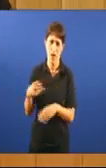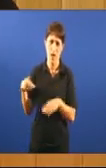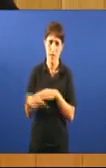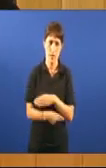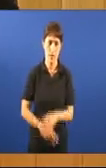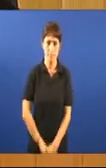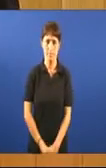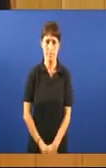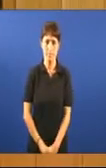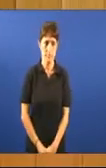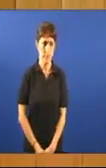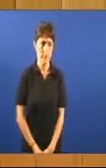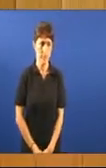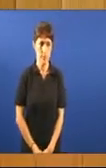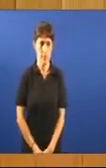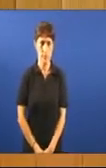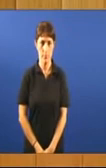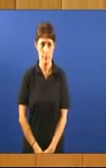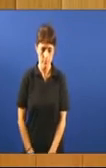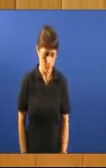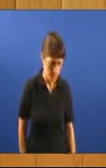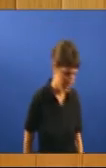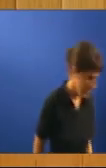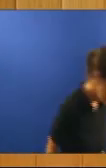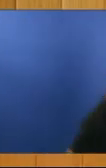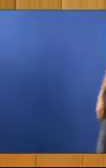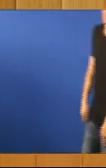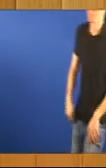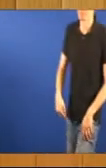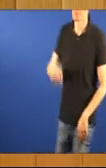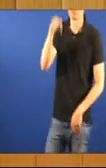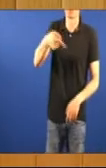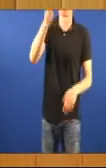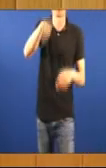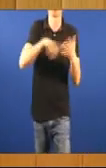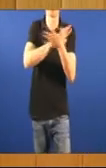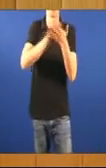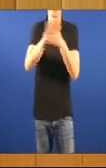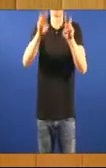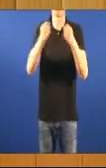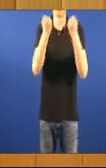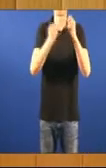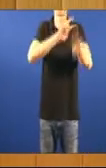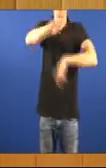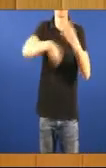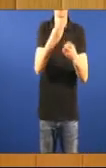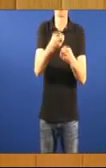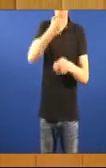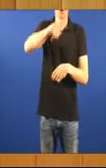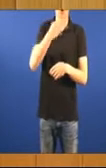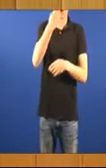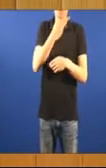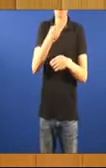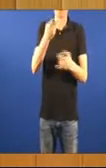Mire, hoxe falounos tamén de renováveis. Seguindo o seu estilo, veu con novas promesas para tapar os seus fiascos, os